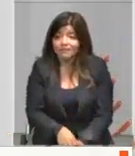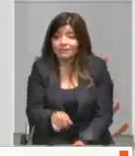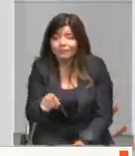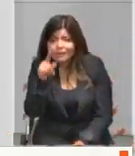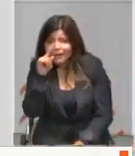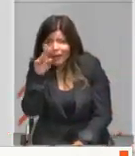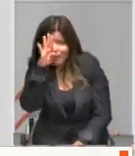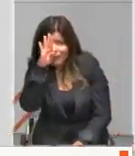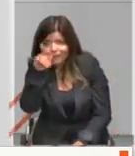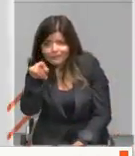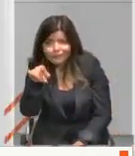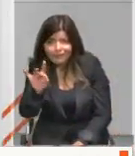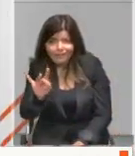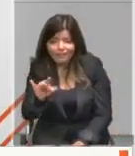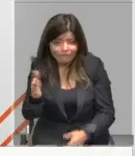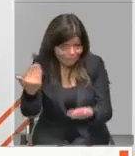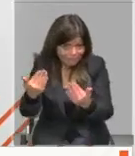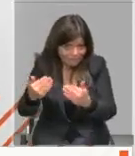ven, vamos.